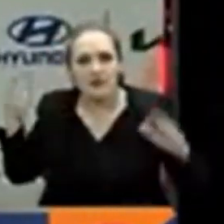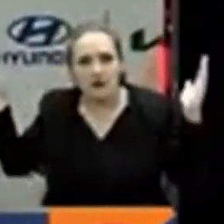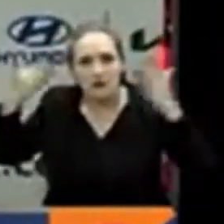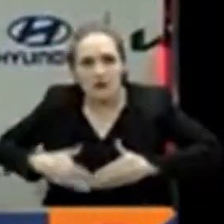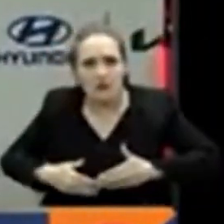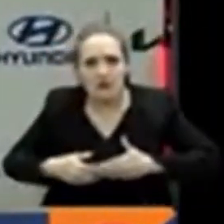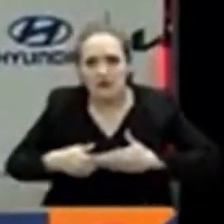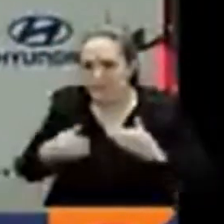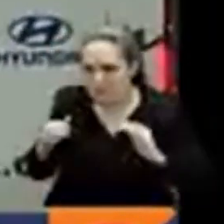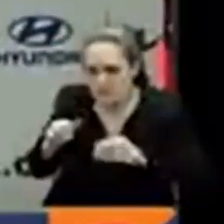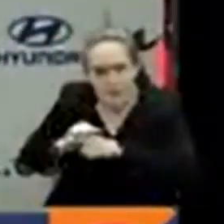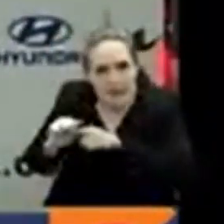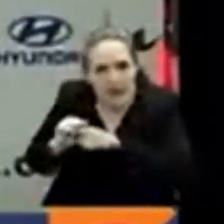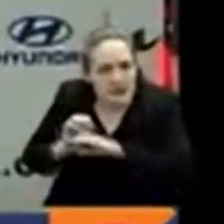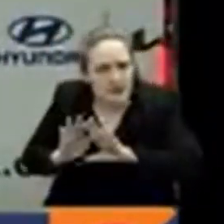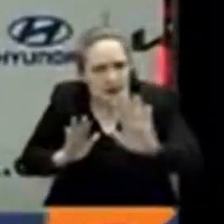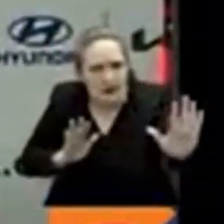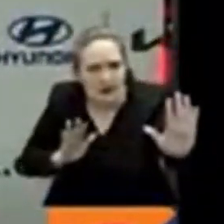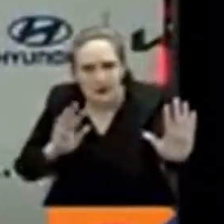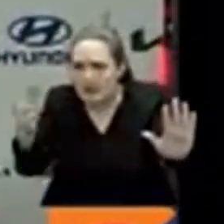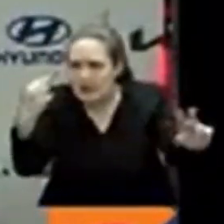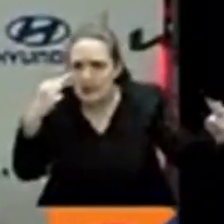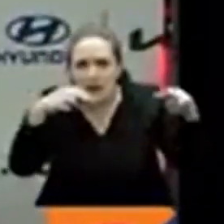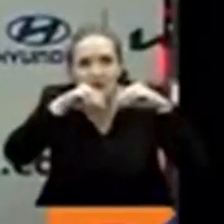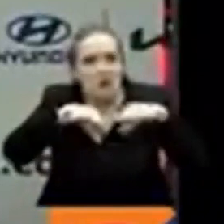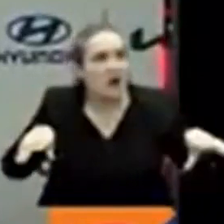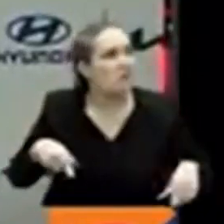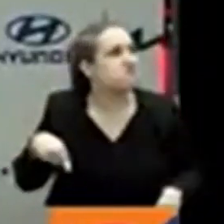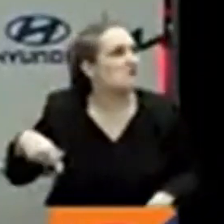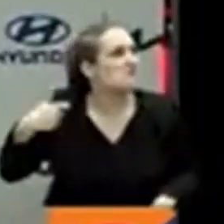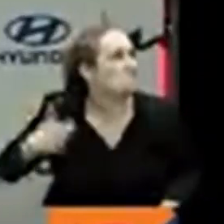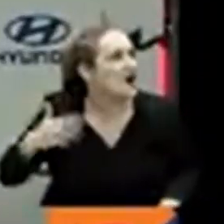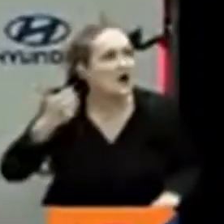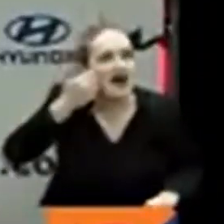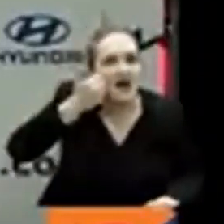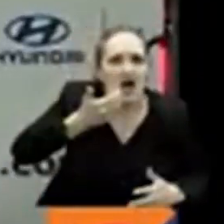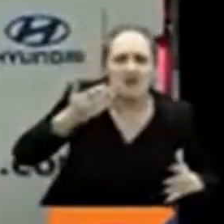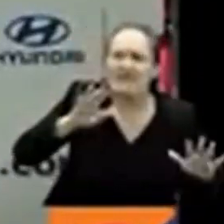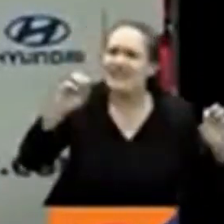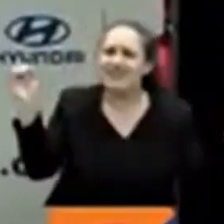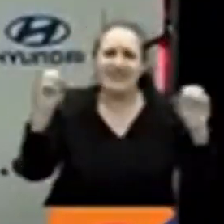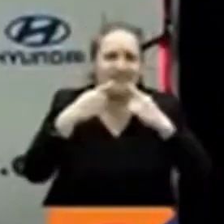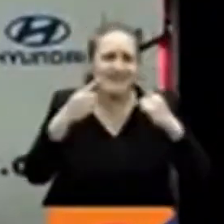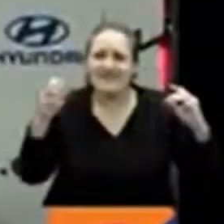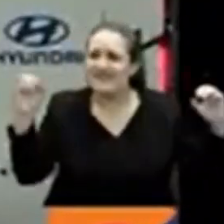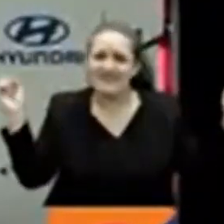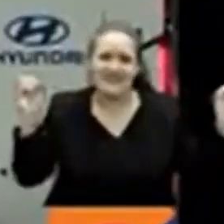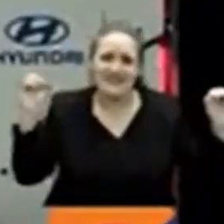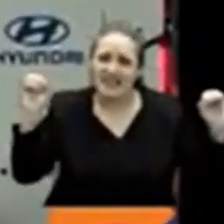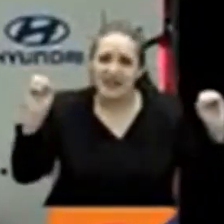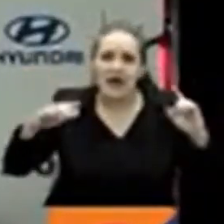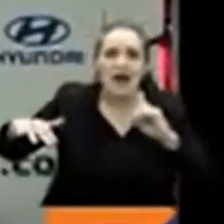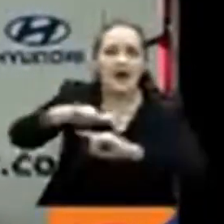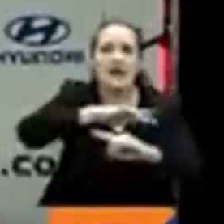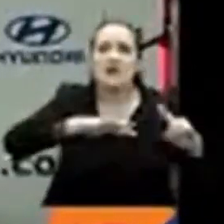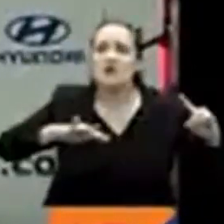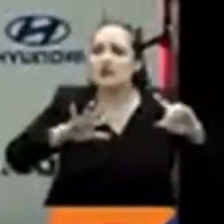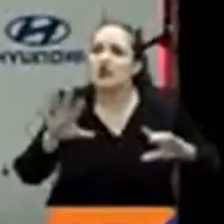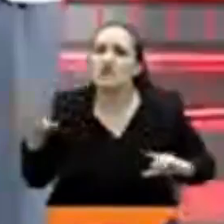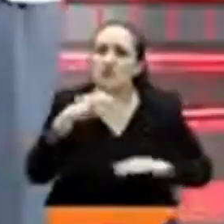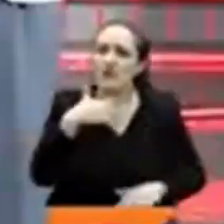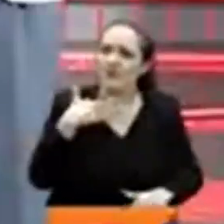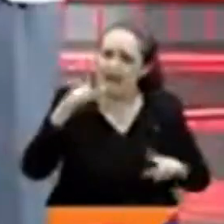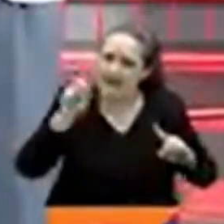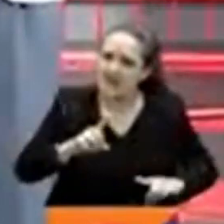prensa. Eso es algo que creo que tenemos que aprender y mejorar todo el entorno de